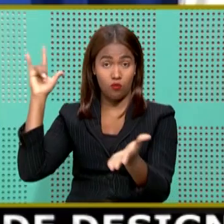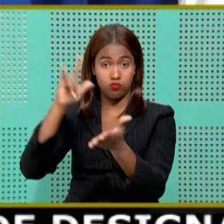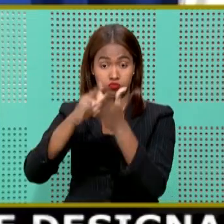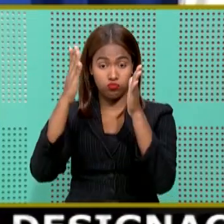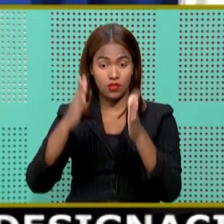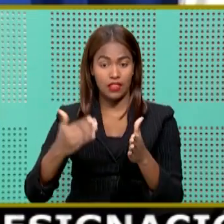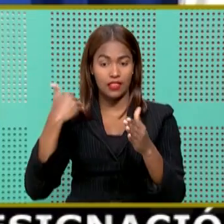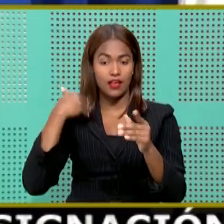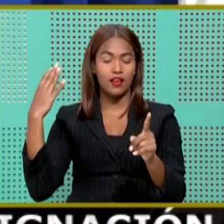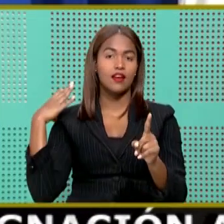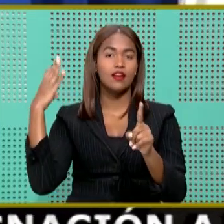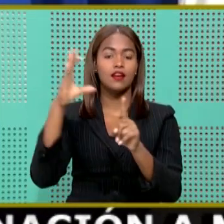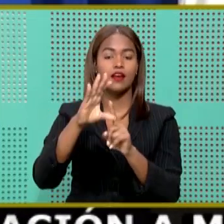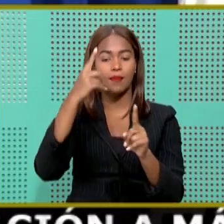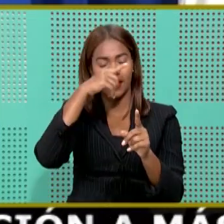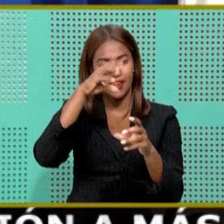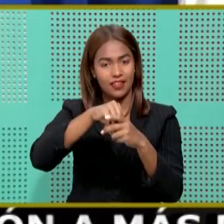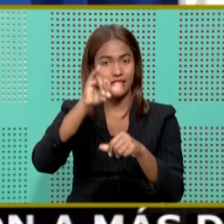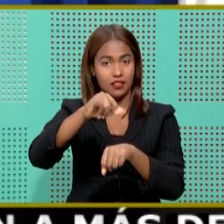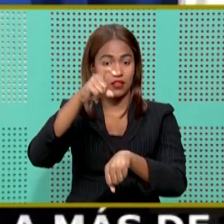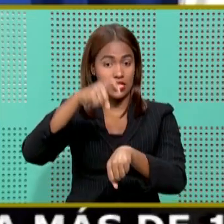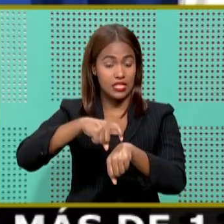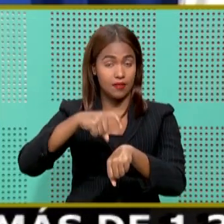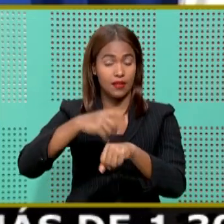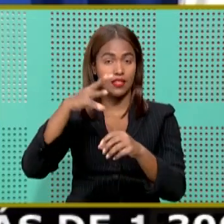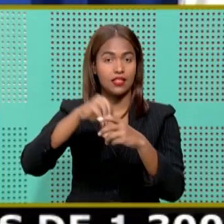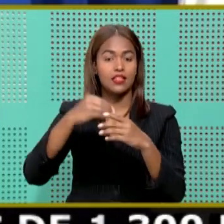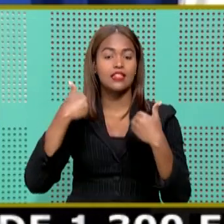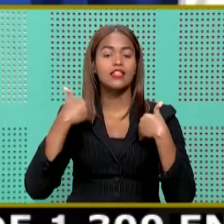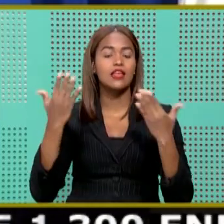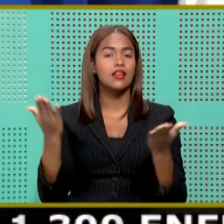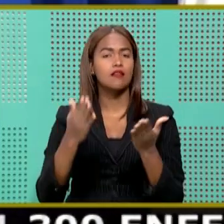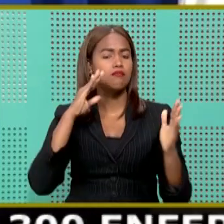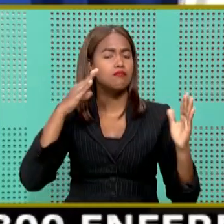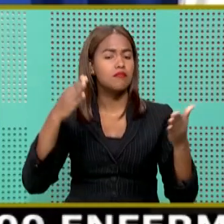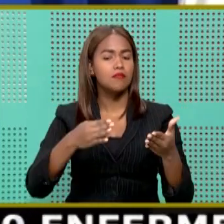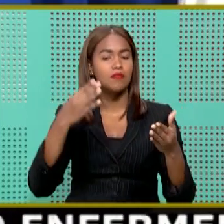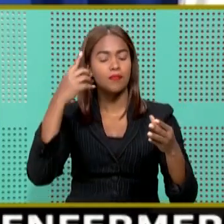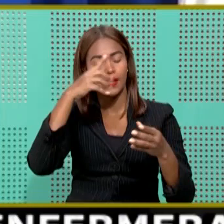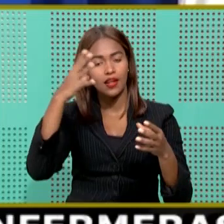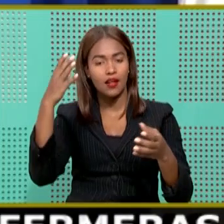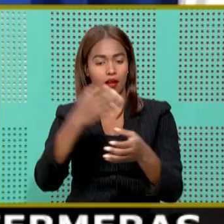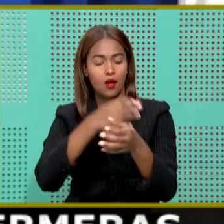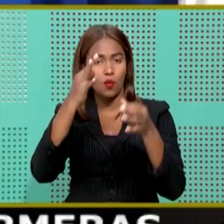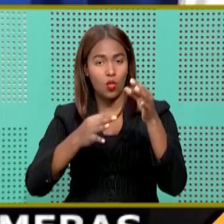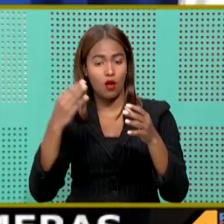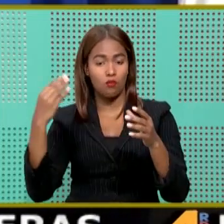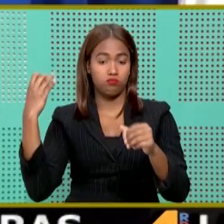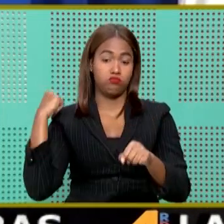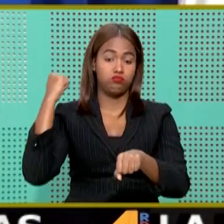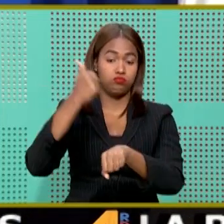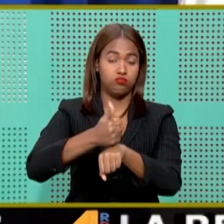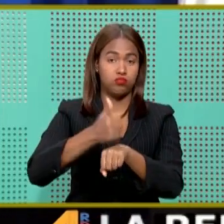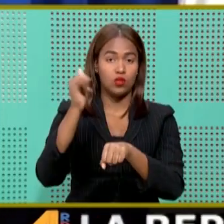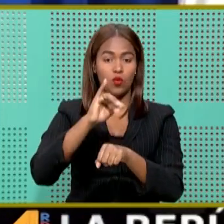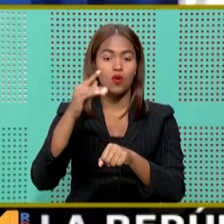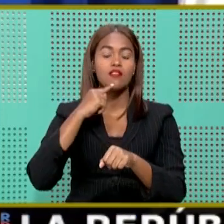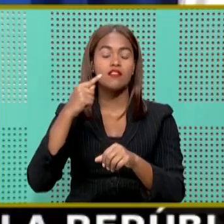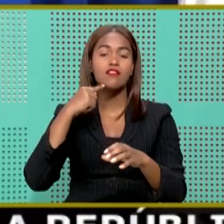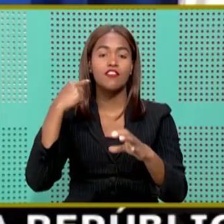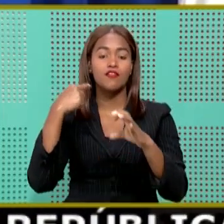legal aplicable a dicho modelo, el cual consiste en la aprobación previa del Poder Ejecutivo y la posterior autorización